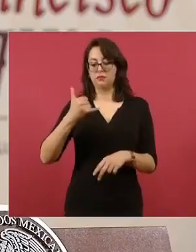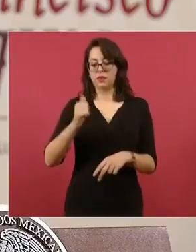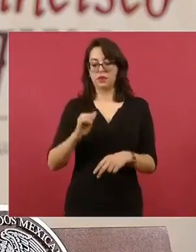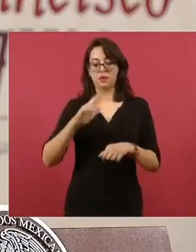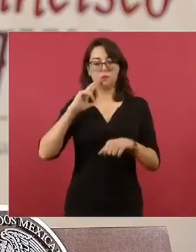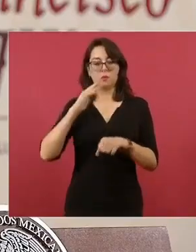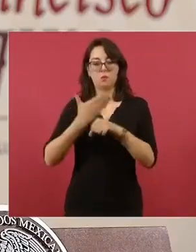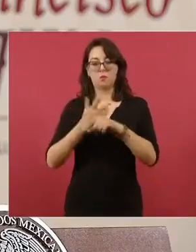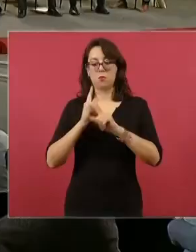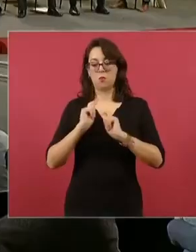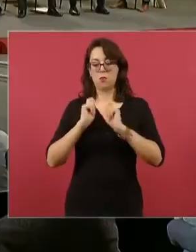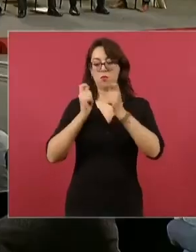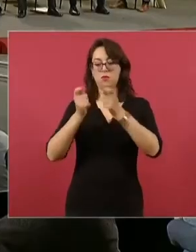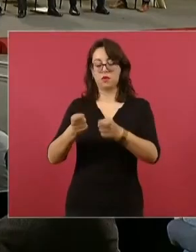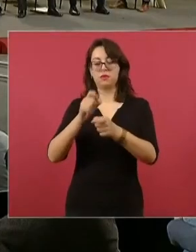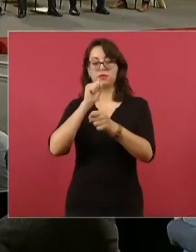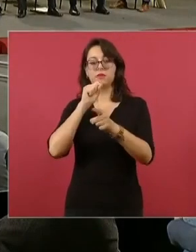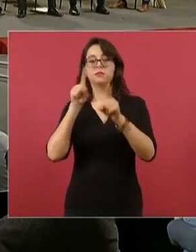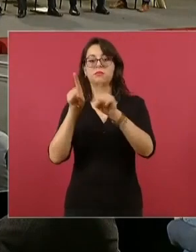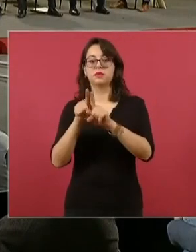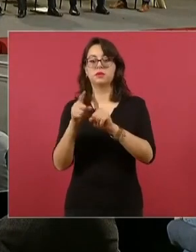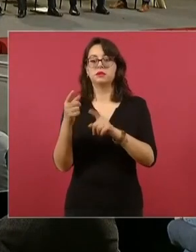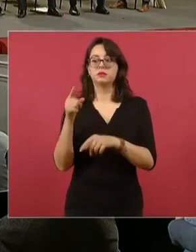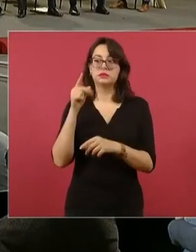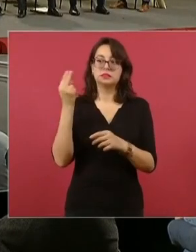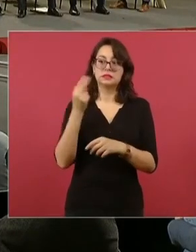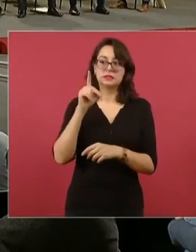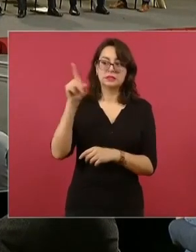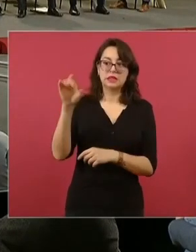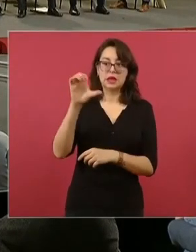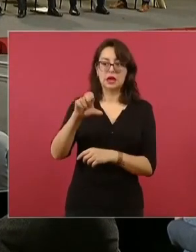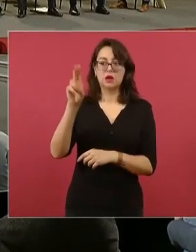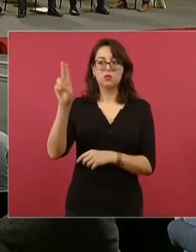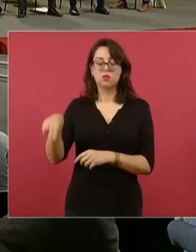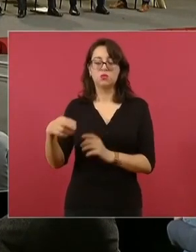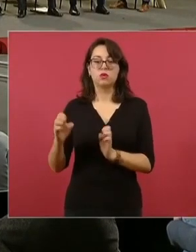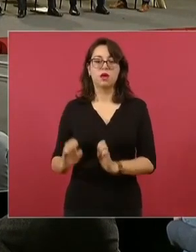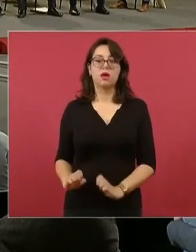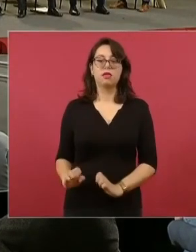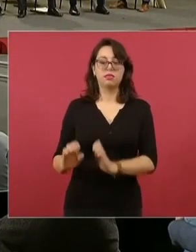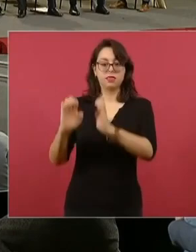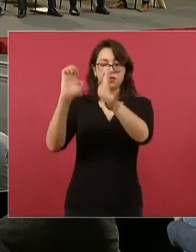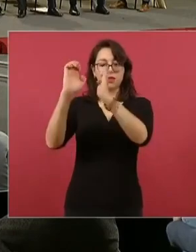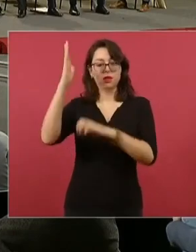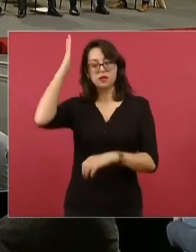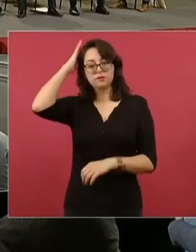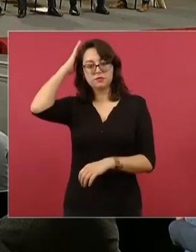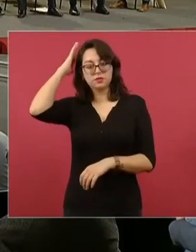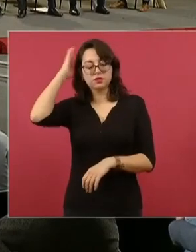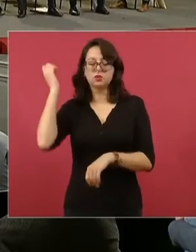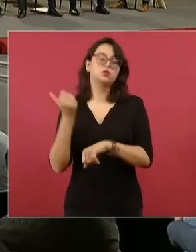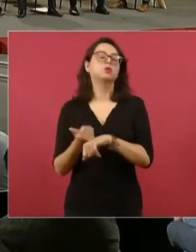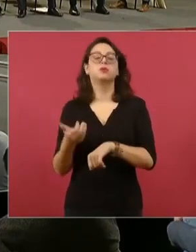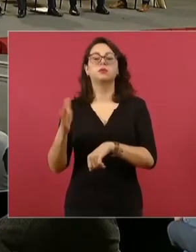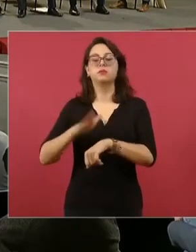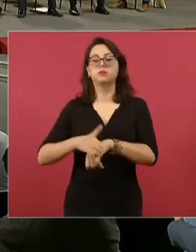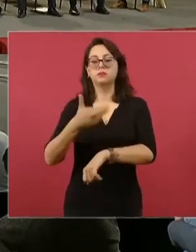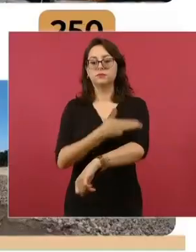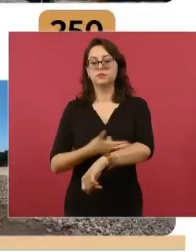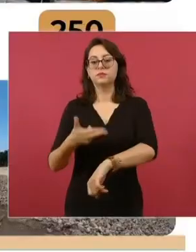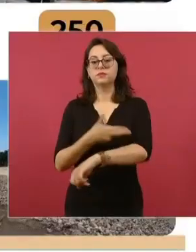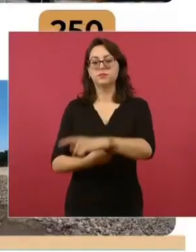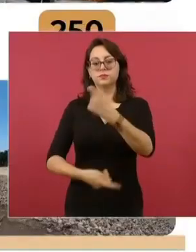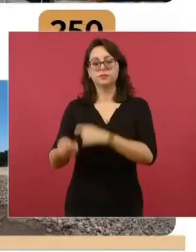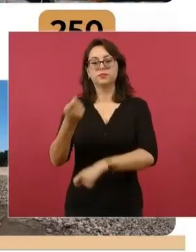el Tren Maya, contará con un edificio corporativo ubicado en la ciudad de Cancún, Quintana Roo, con la función de administrar, operar, dar mantenimiento,